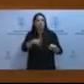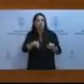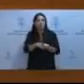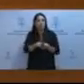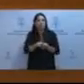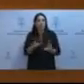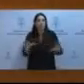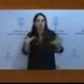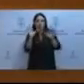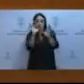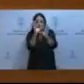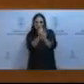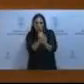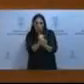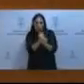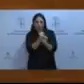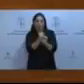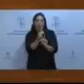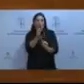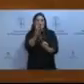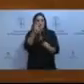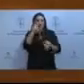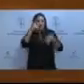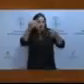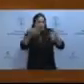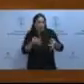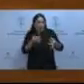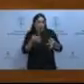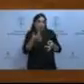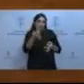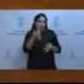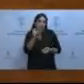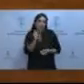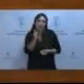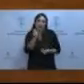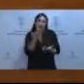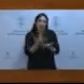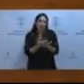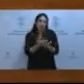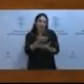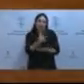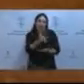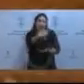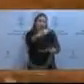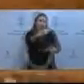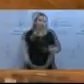administrativa reiterada y confirmada por sentencia. Juzguen ustedes mismos.